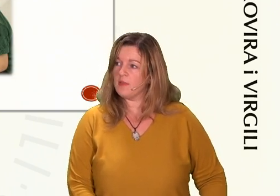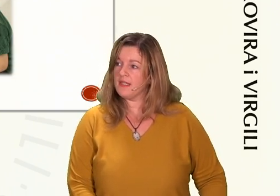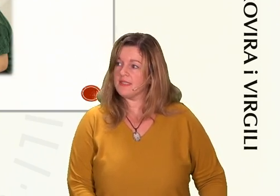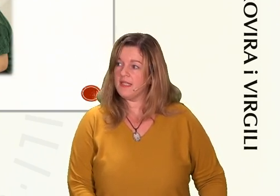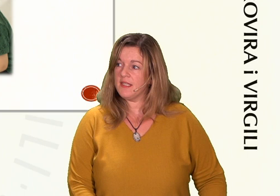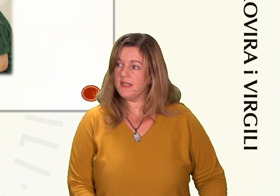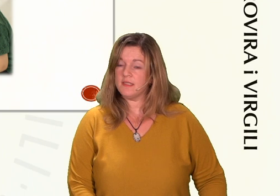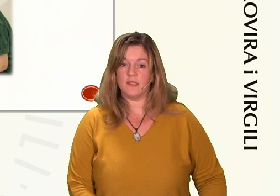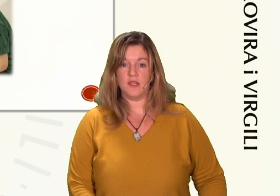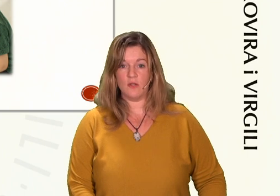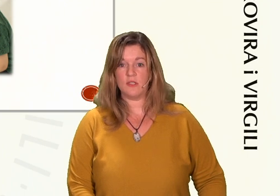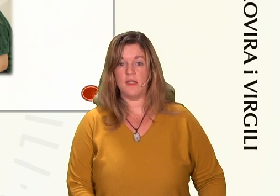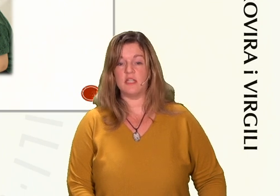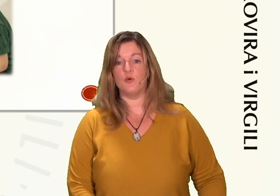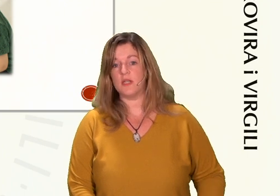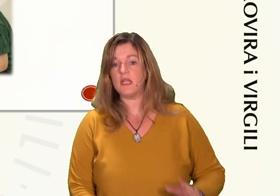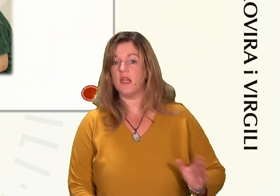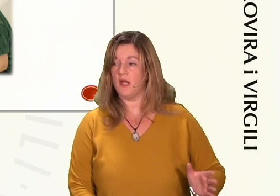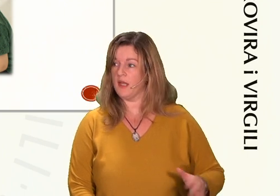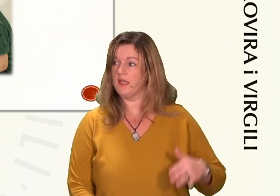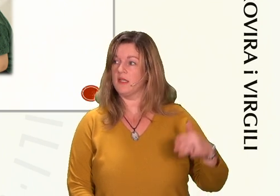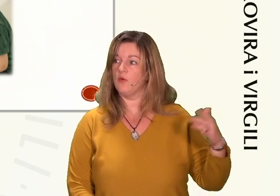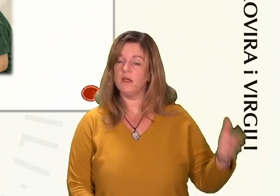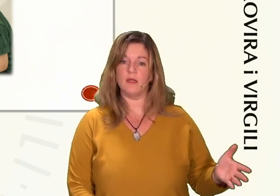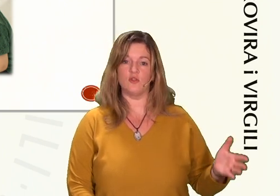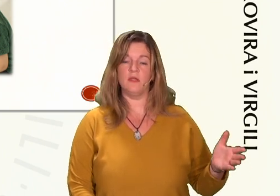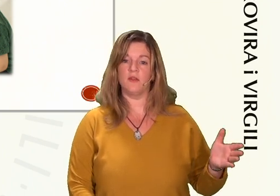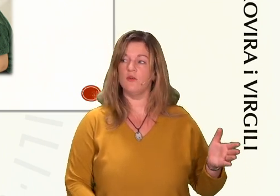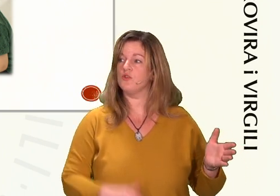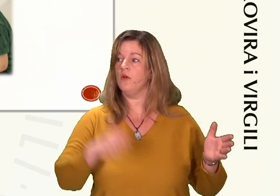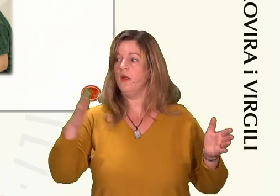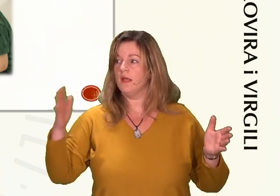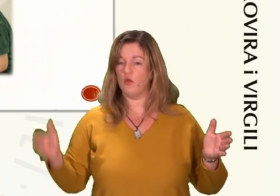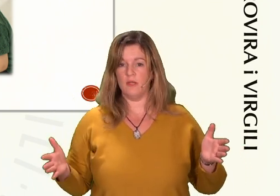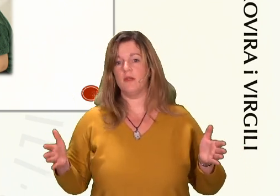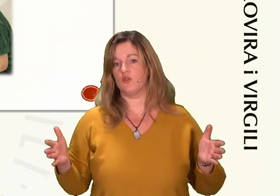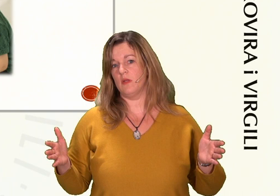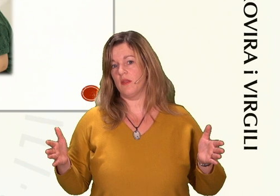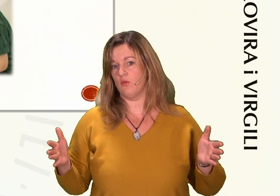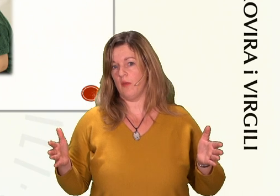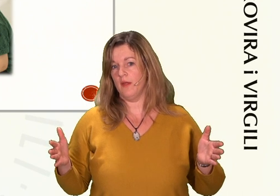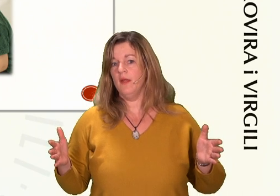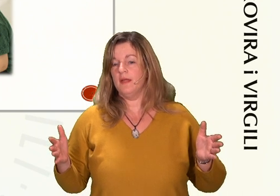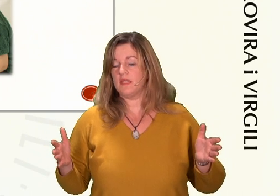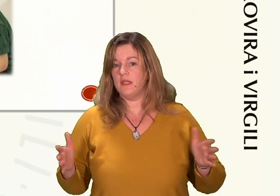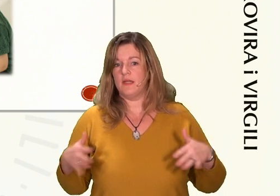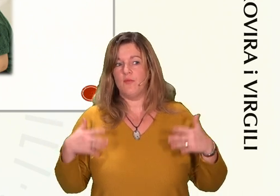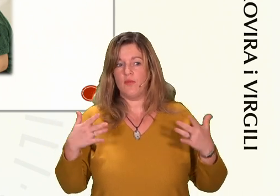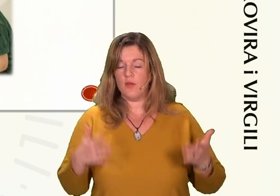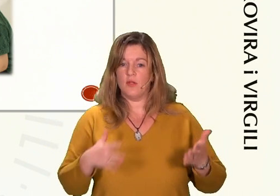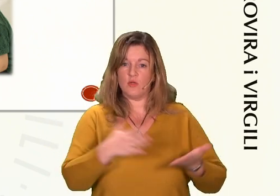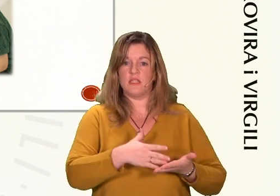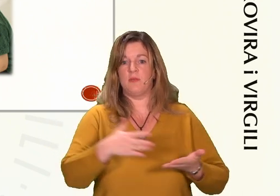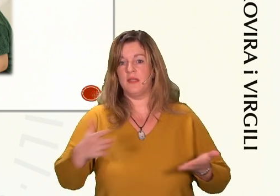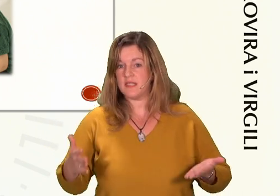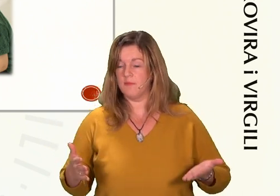Respecto a las prácticas clínicas, deciros que las podréis realizar entre noviembre de 2018 y noviembre de 2019. Es decir, que en